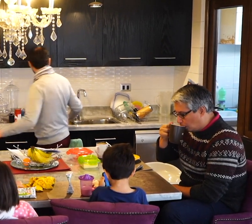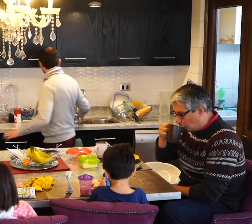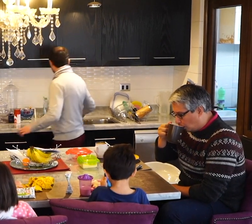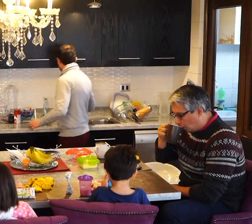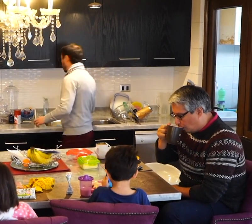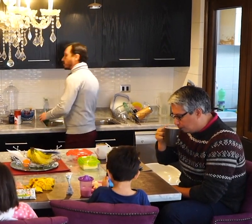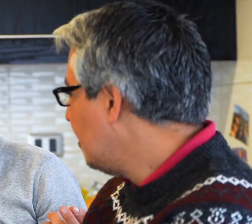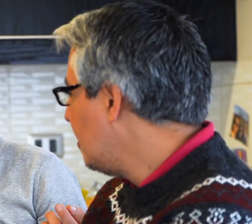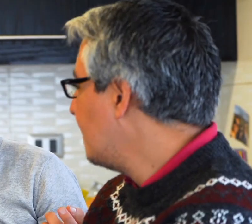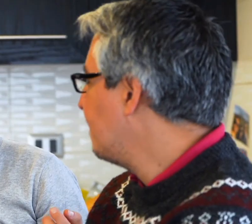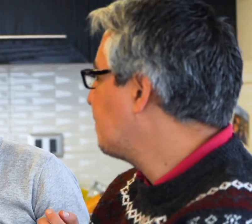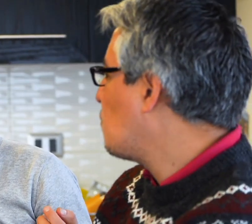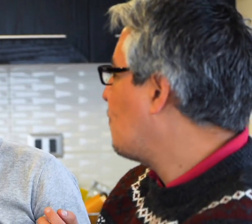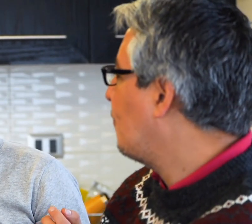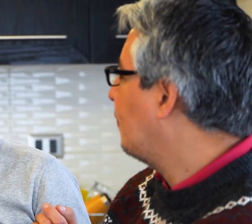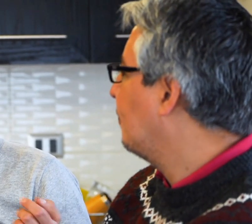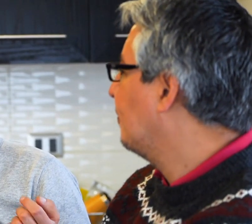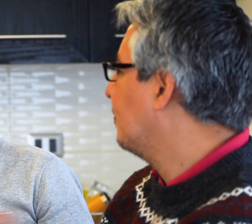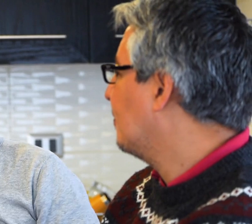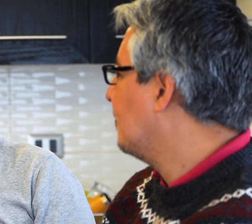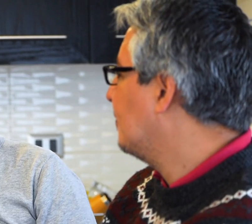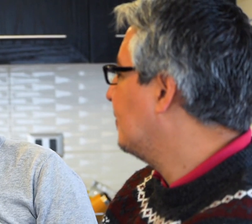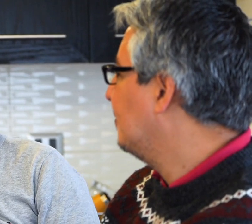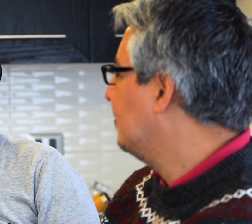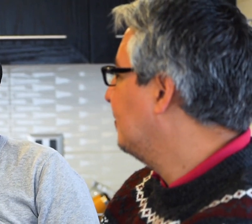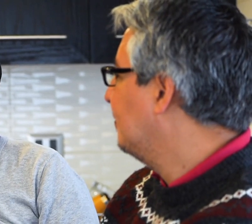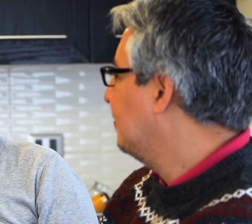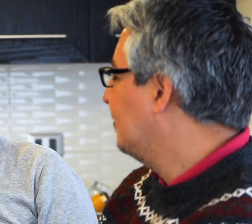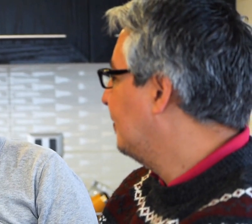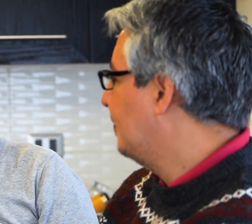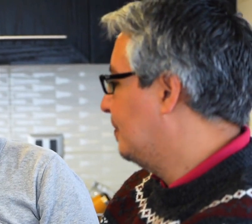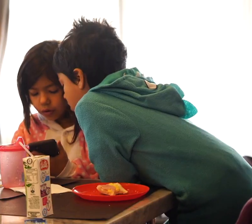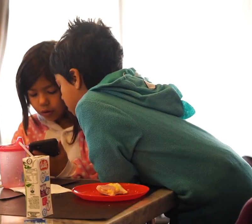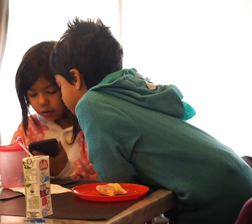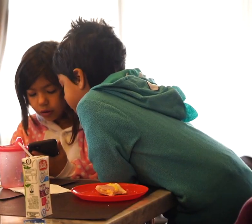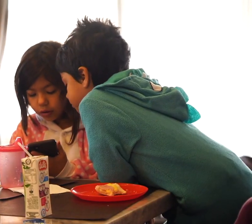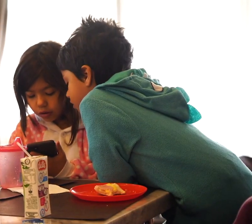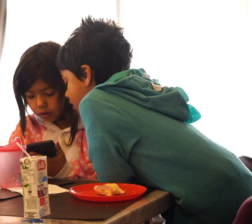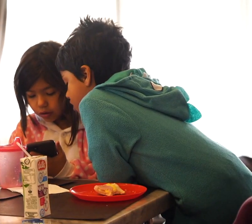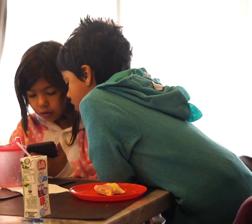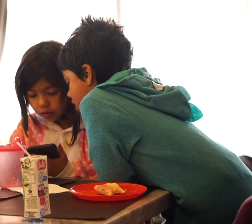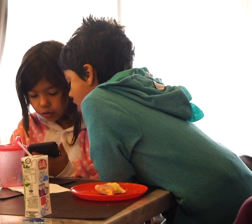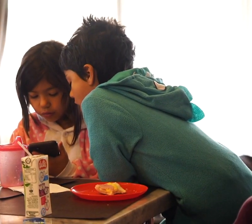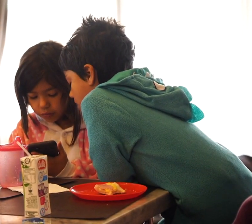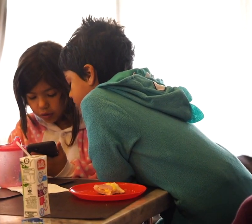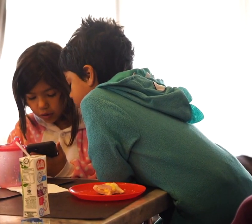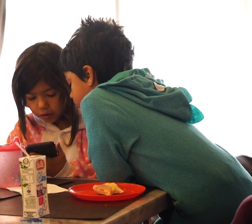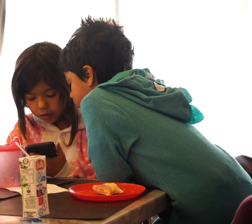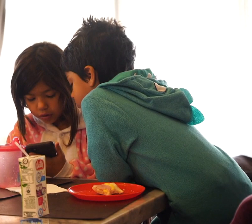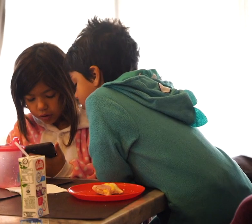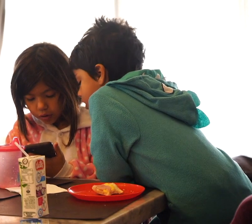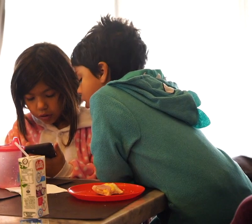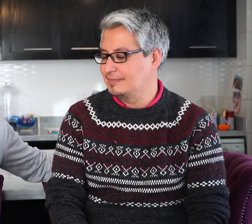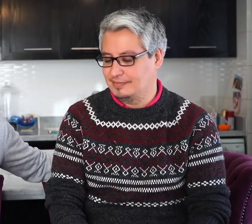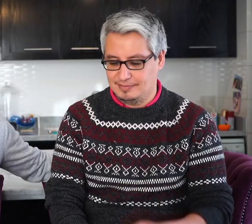cambiará la vida de familias como la de cristian y rodrigo obligados a deshacer su unión civil para que uno de ellos pudiera adoptar a sus tres hijos como